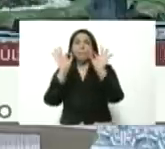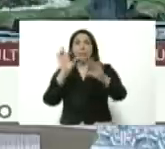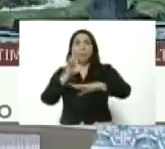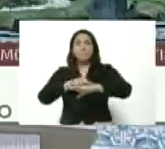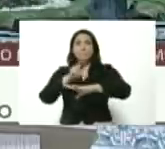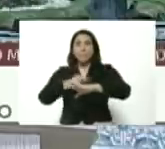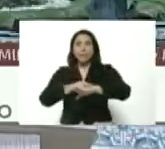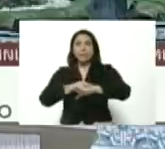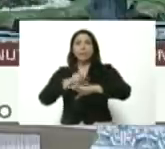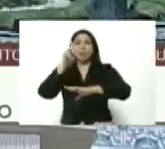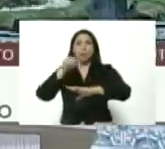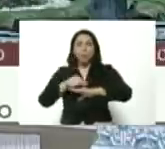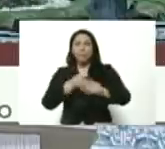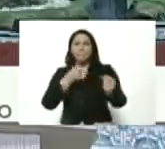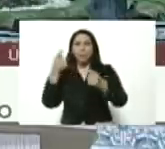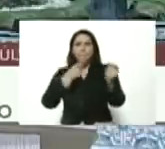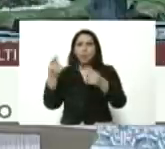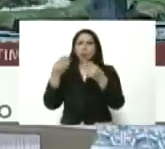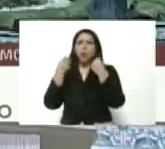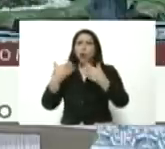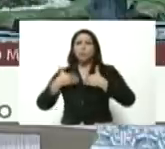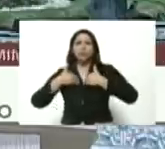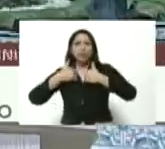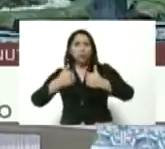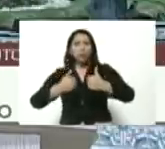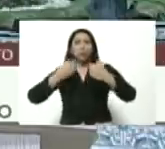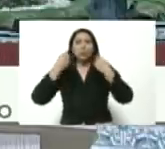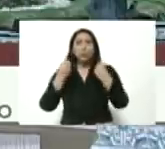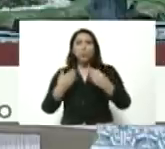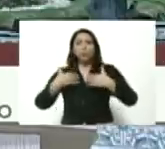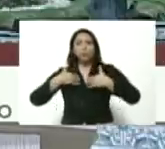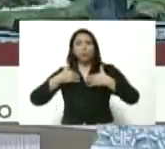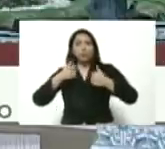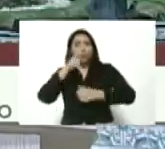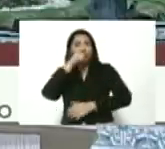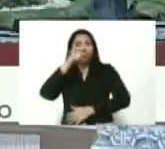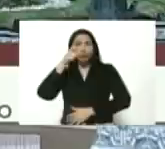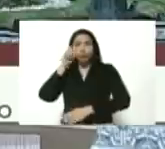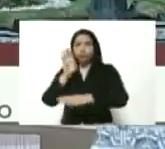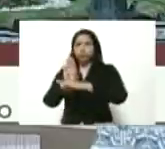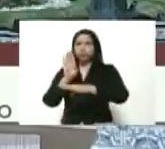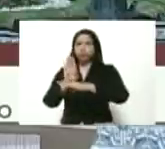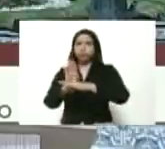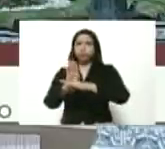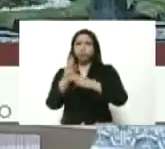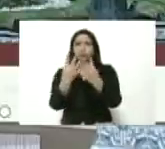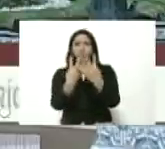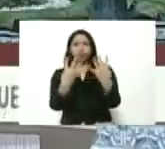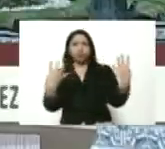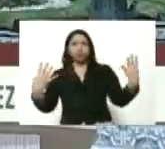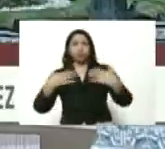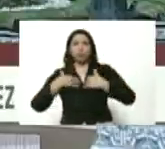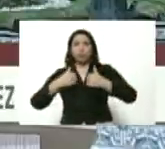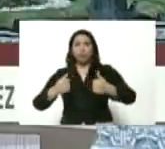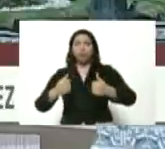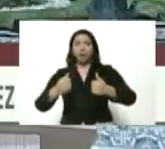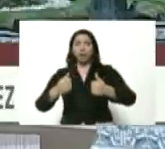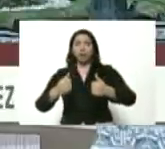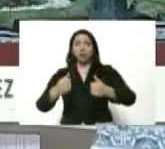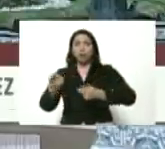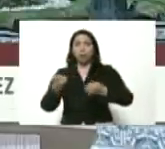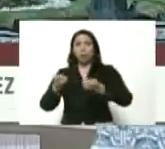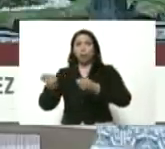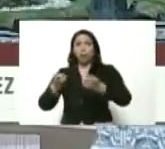tanto de logística como de salud como de seguridad en el cerco sanitario y epidemiológico que tenemos en la frontera